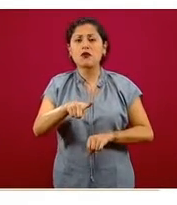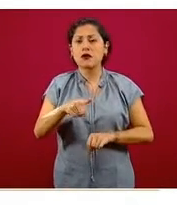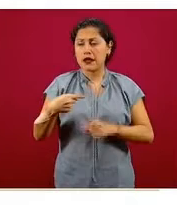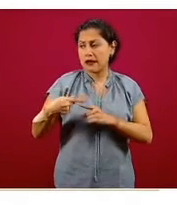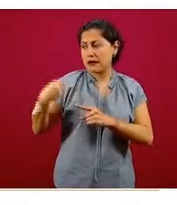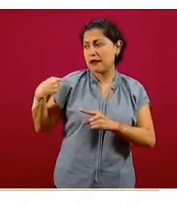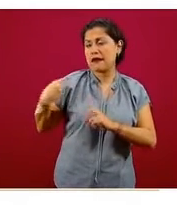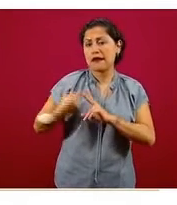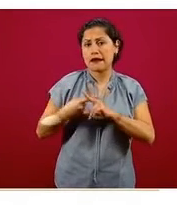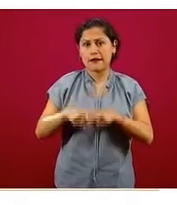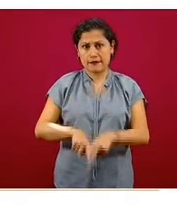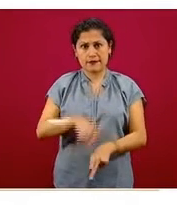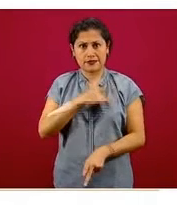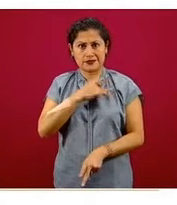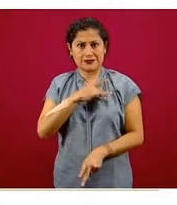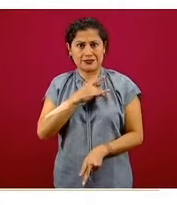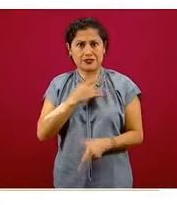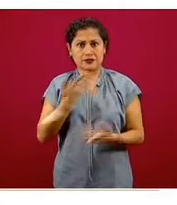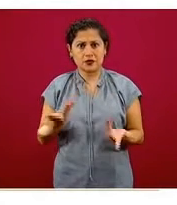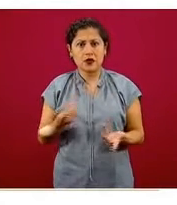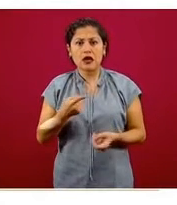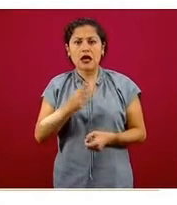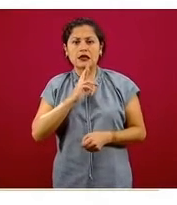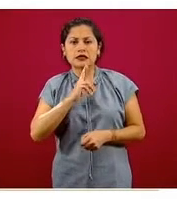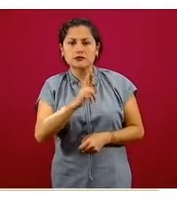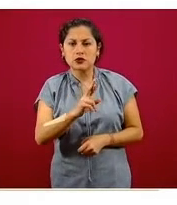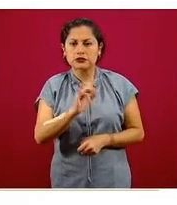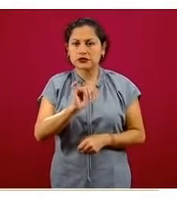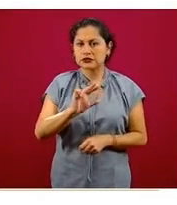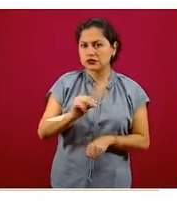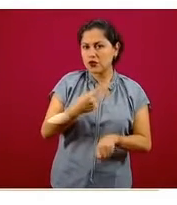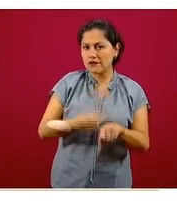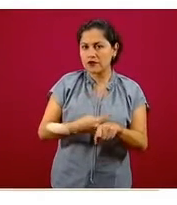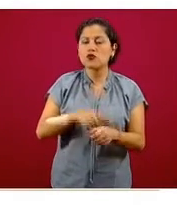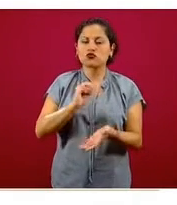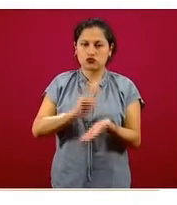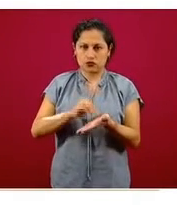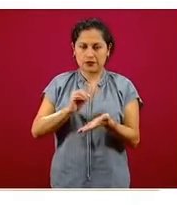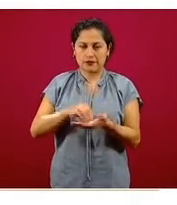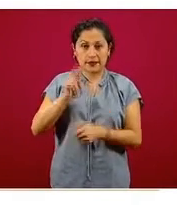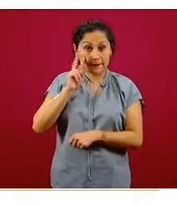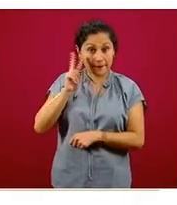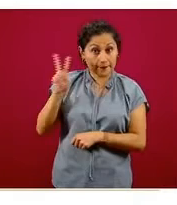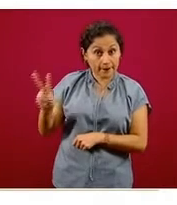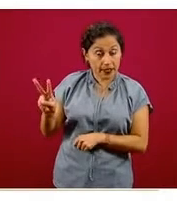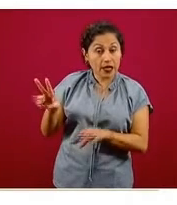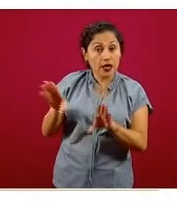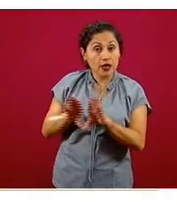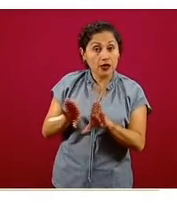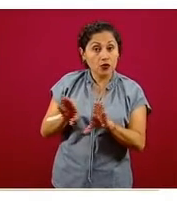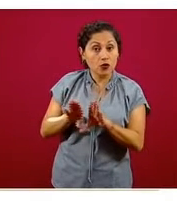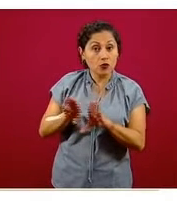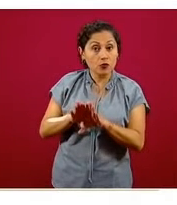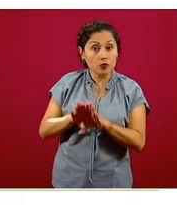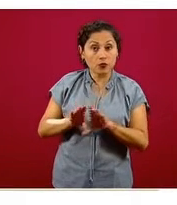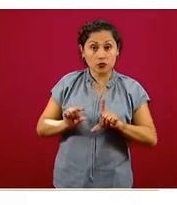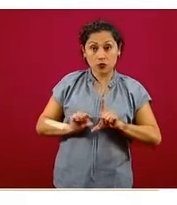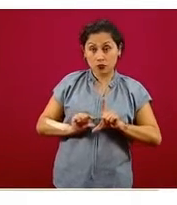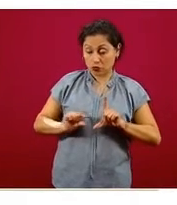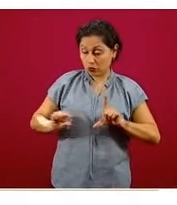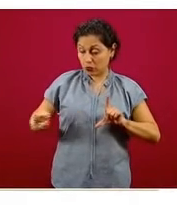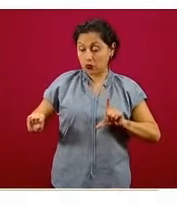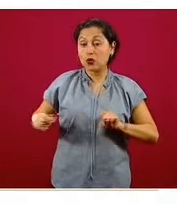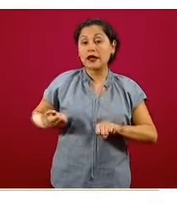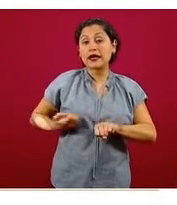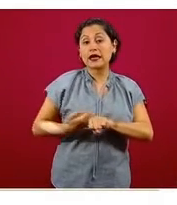número que inició signos y síntomas en los últimos 14 días. Si vemos nosotros las barras, el orden en las que están las entidades